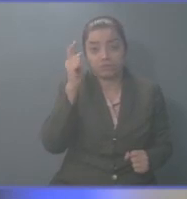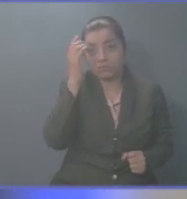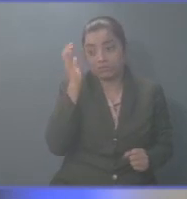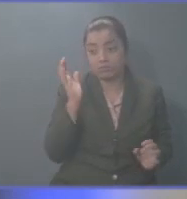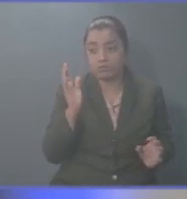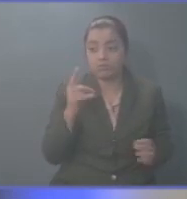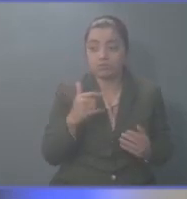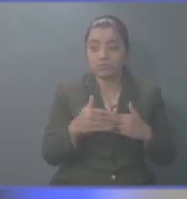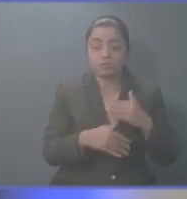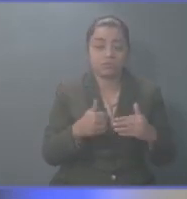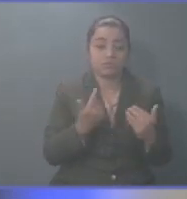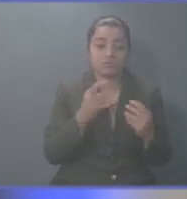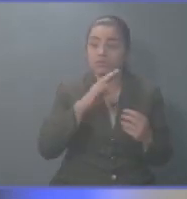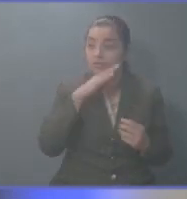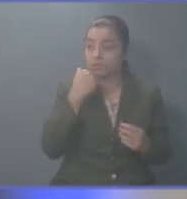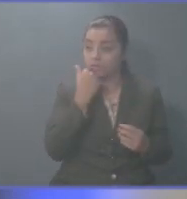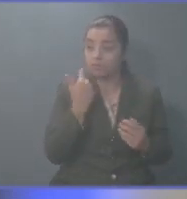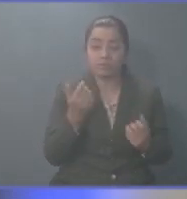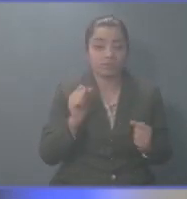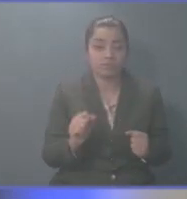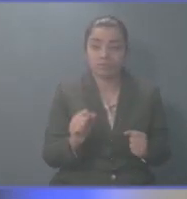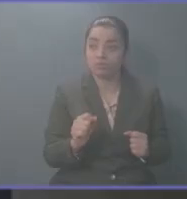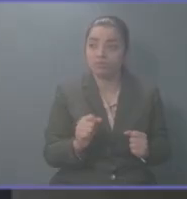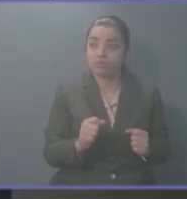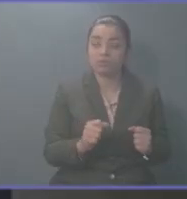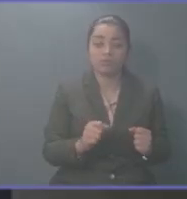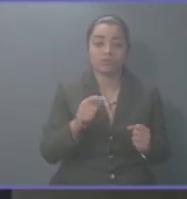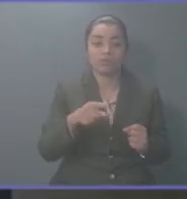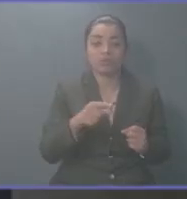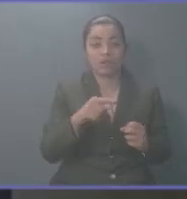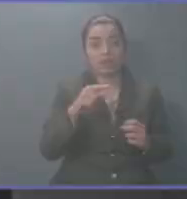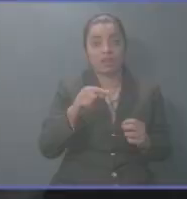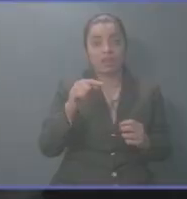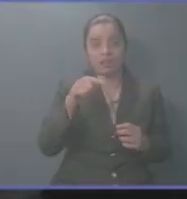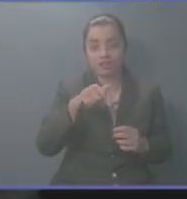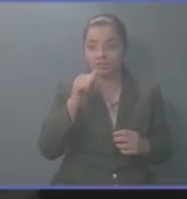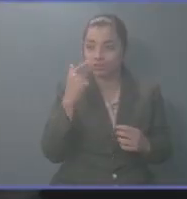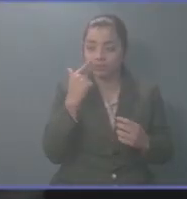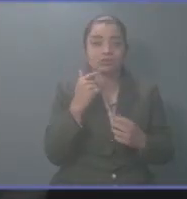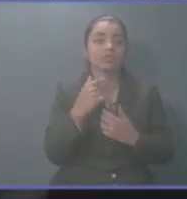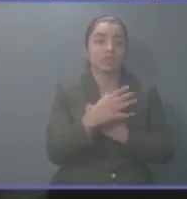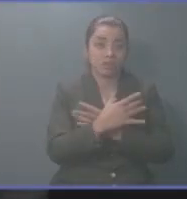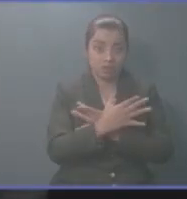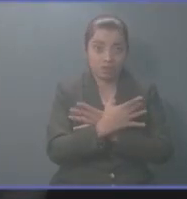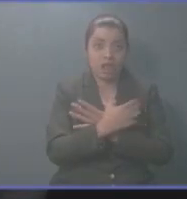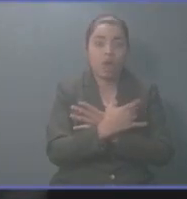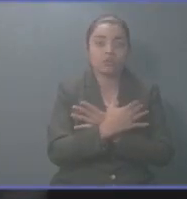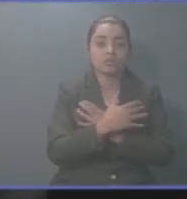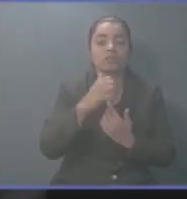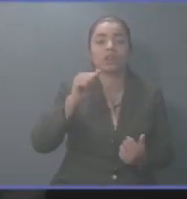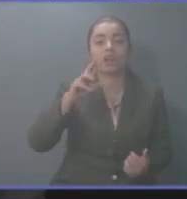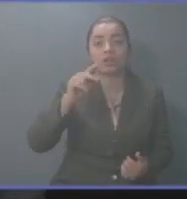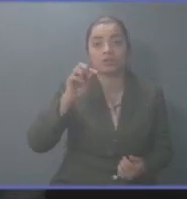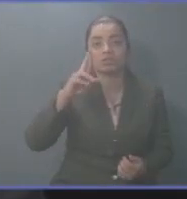repito, casos como este del coronavirus. Sí. Croacia y Austria son nuevos países en confirmar que ya tienen casos